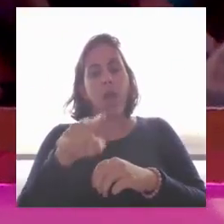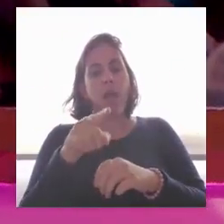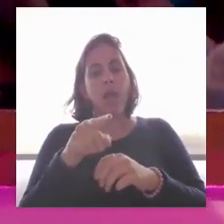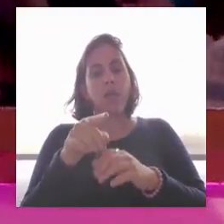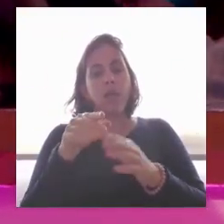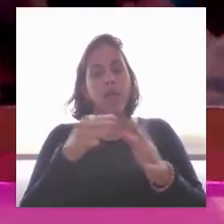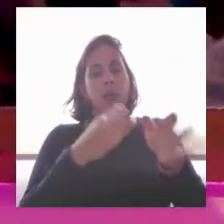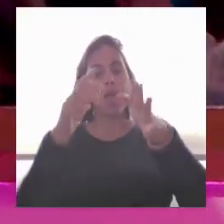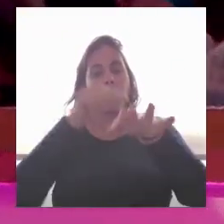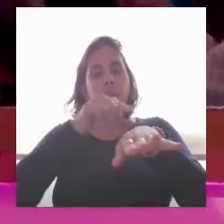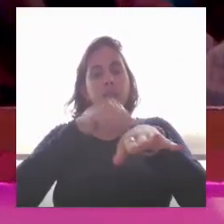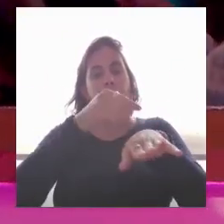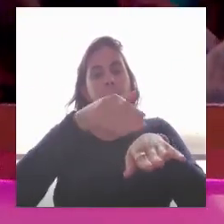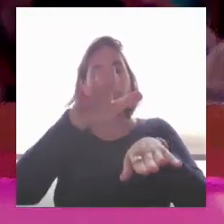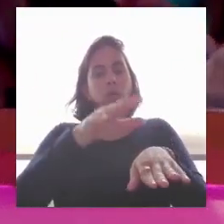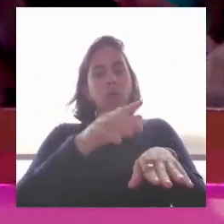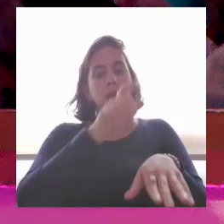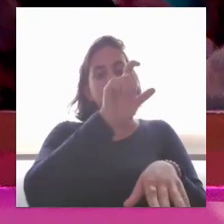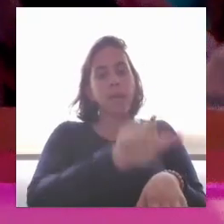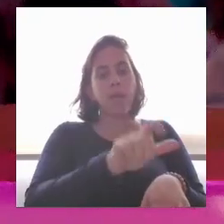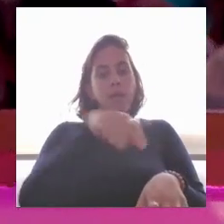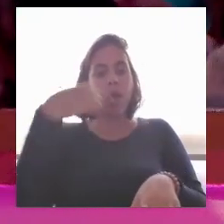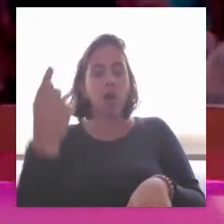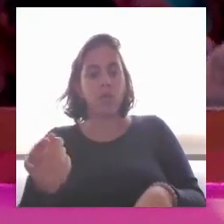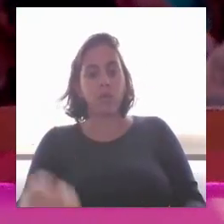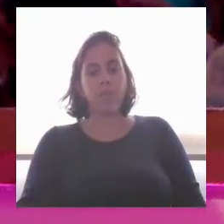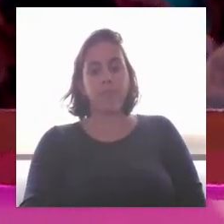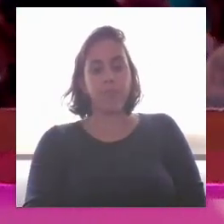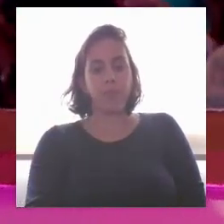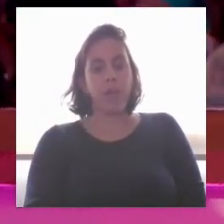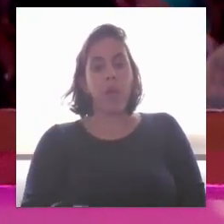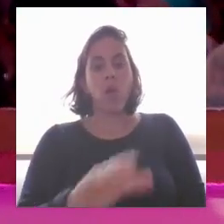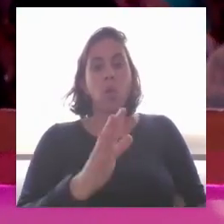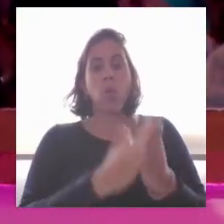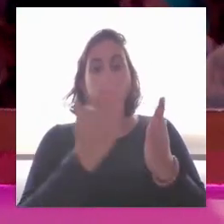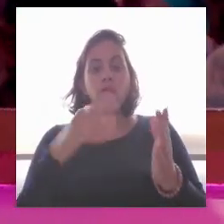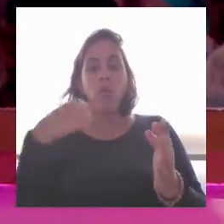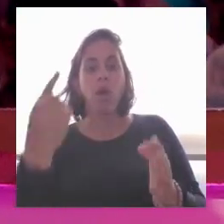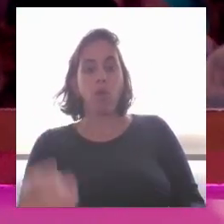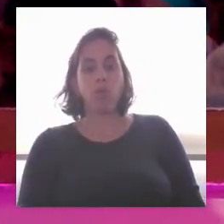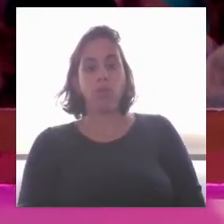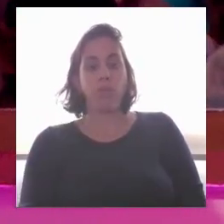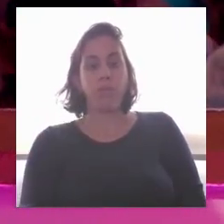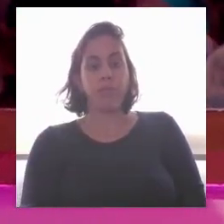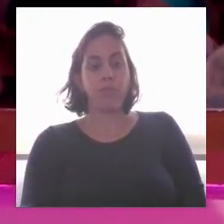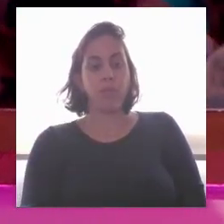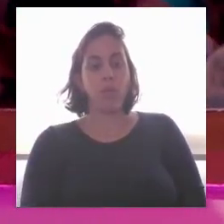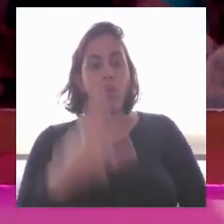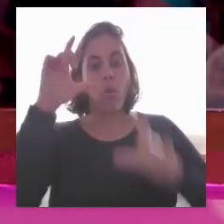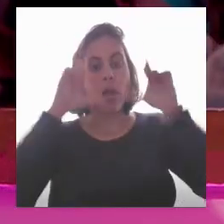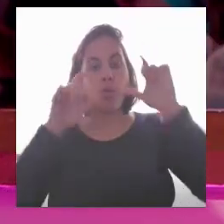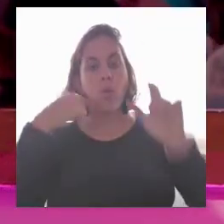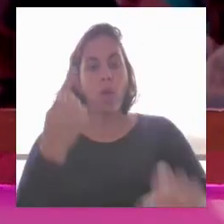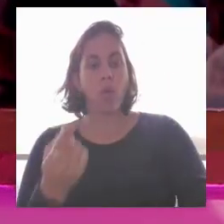tiempo que va de una palabra a otra, de un libro a otro, de un gesto a otro, donde se